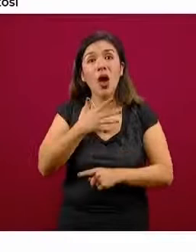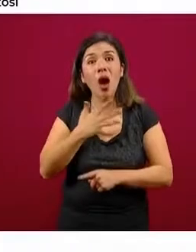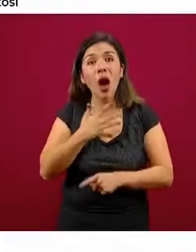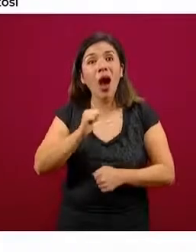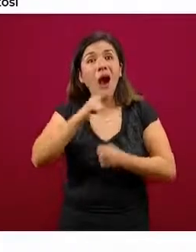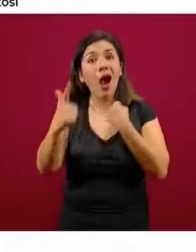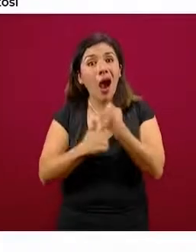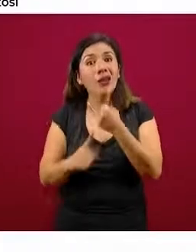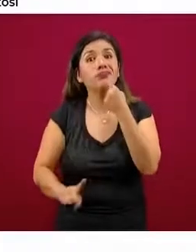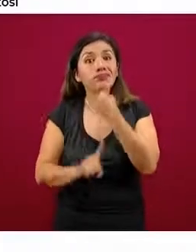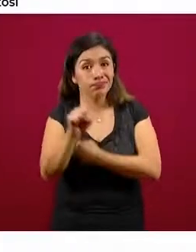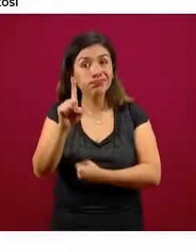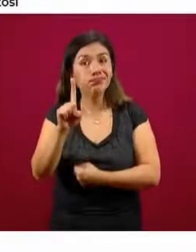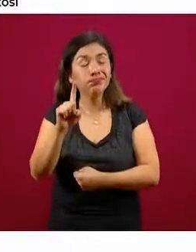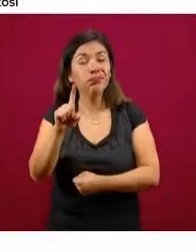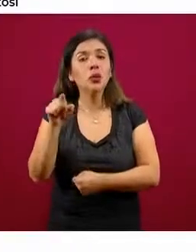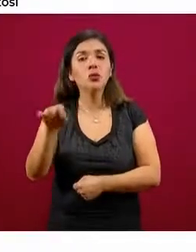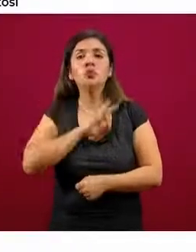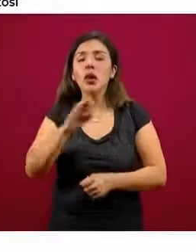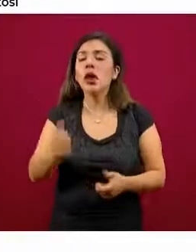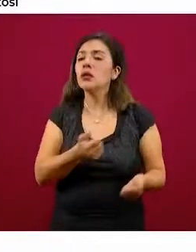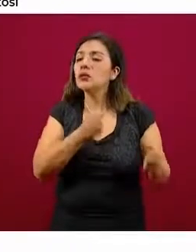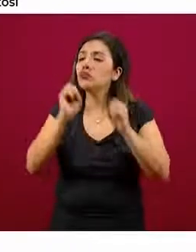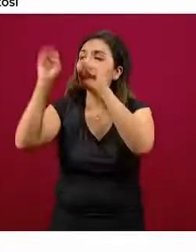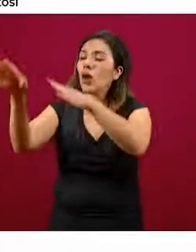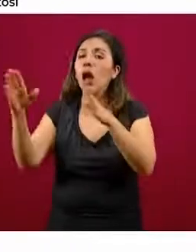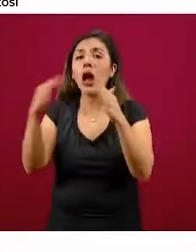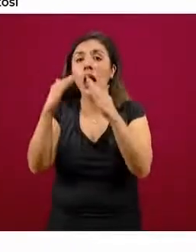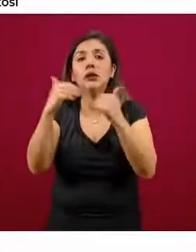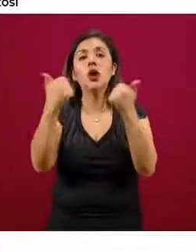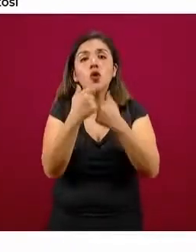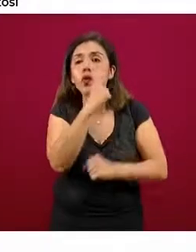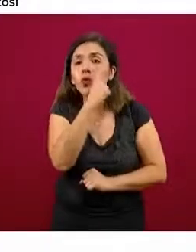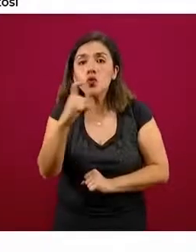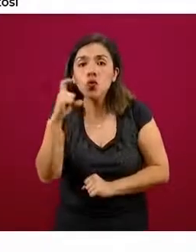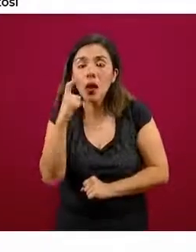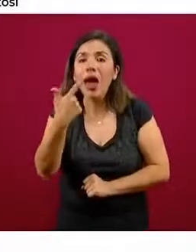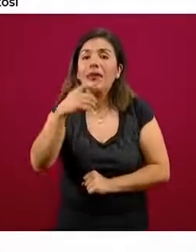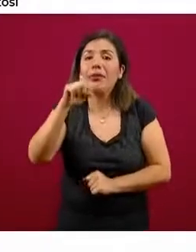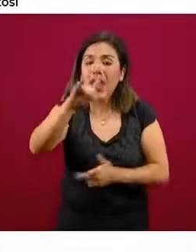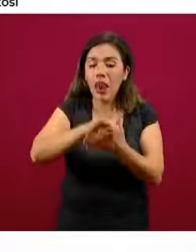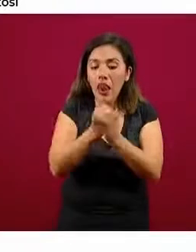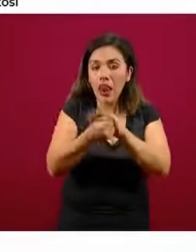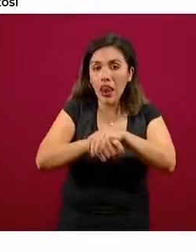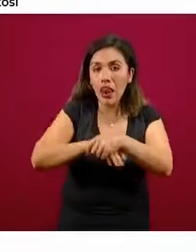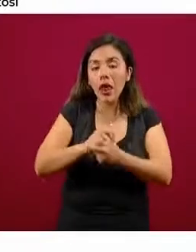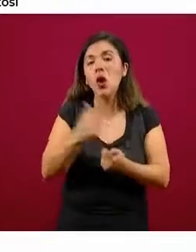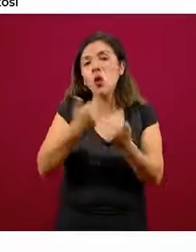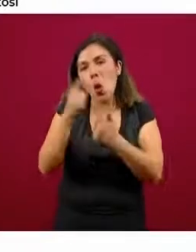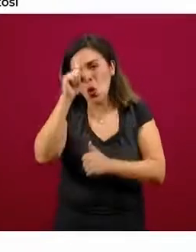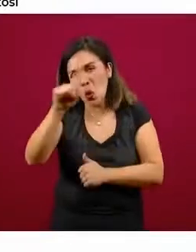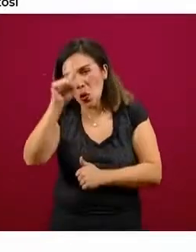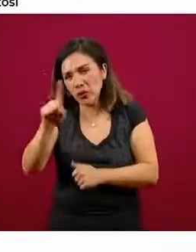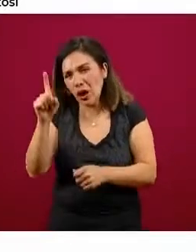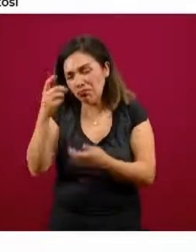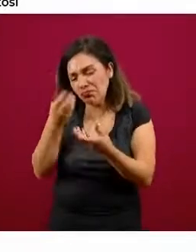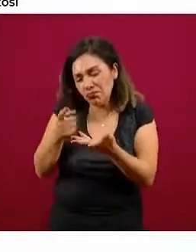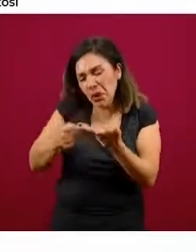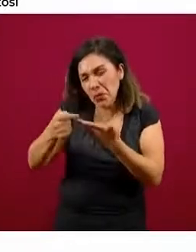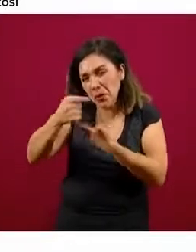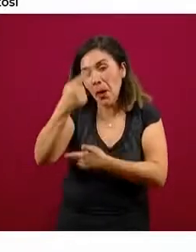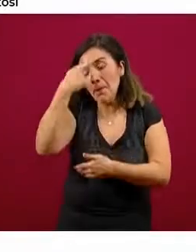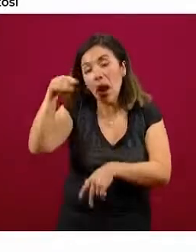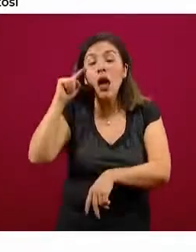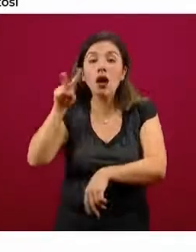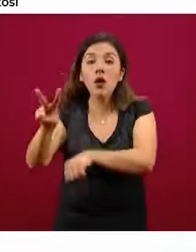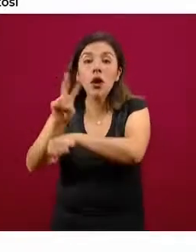algún padecimiento leve, lo mandáramos a su casa con cubrebocas, con un kit de gel y todo, la orientación correspondiente y la